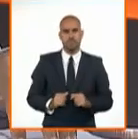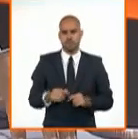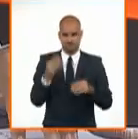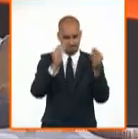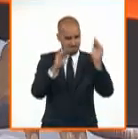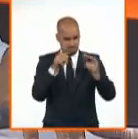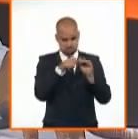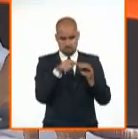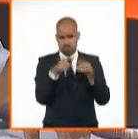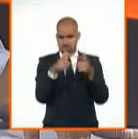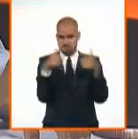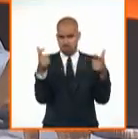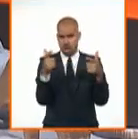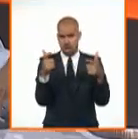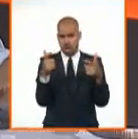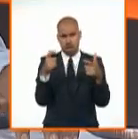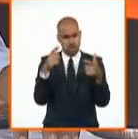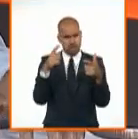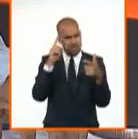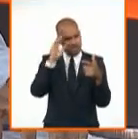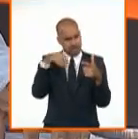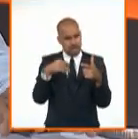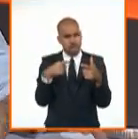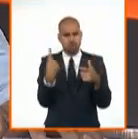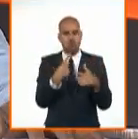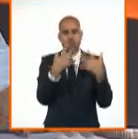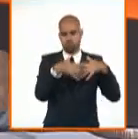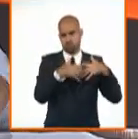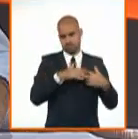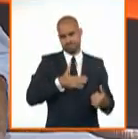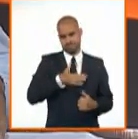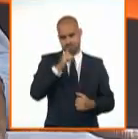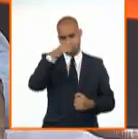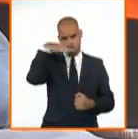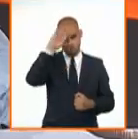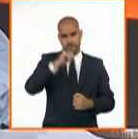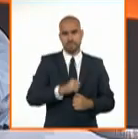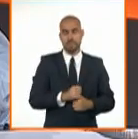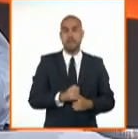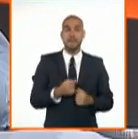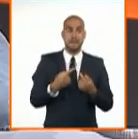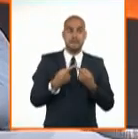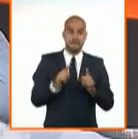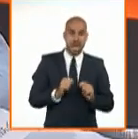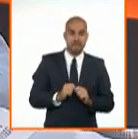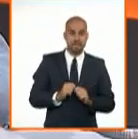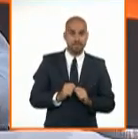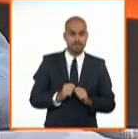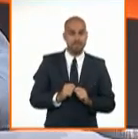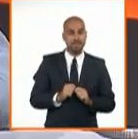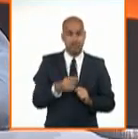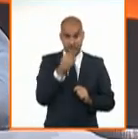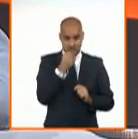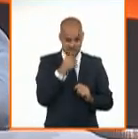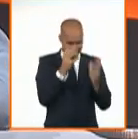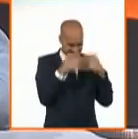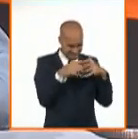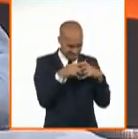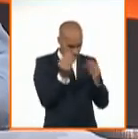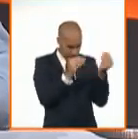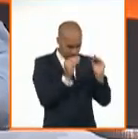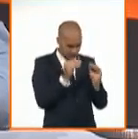las construimos la industria nacional pero se requiere la adquisición de materias primas y materiales en el mercado internacional